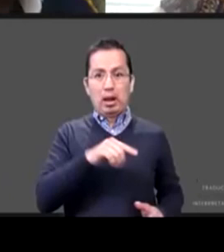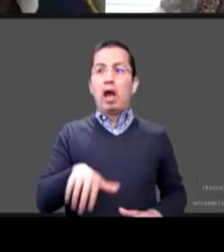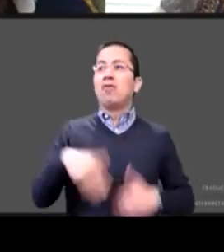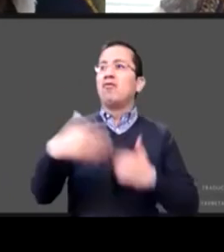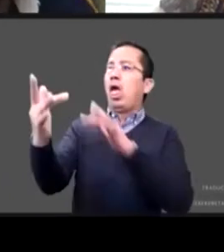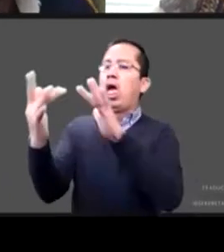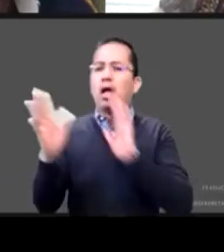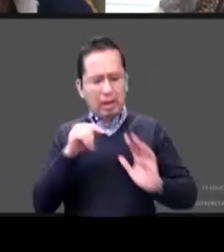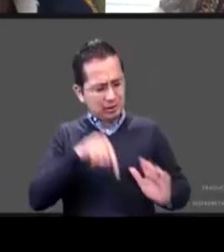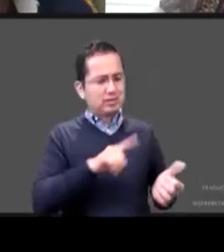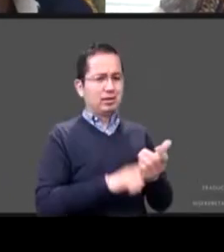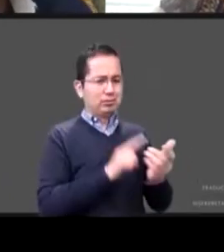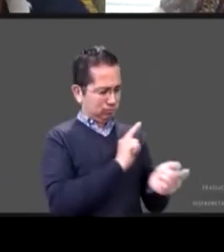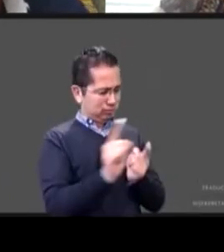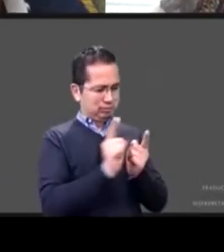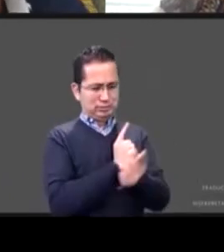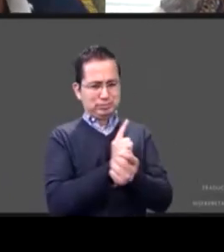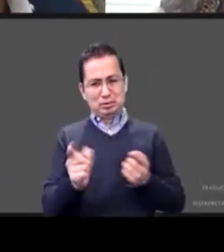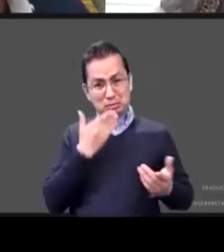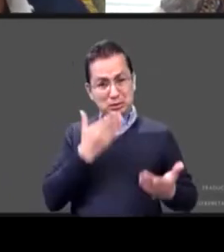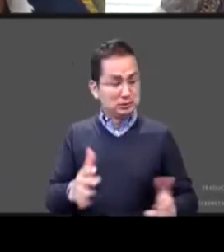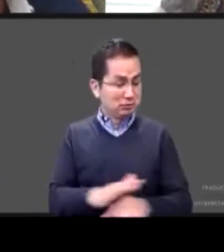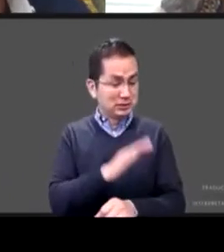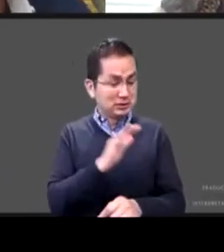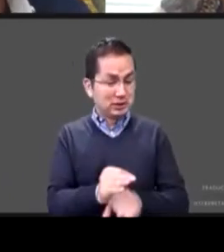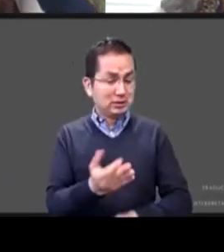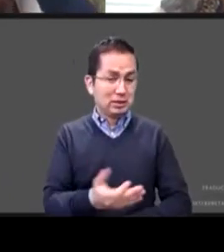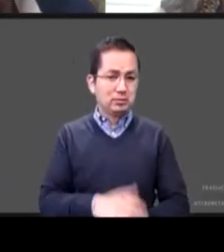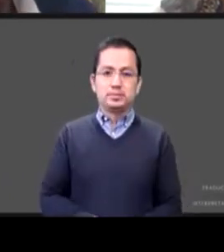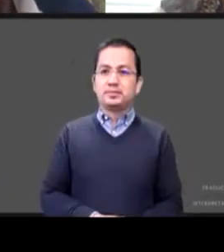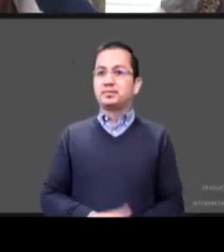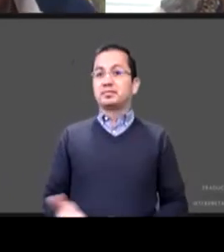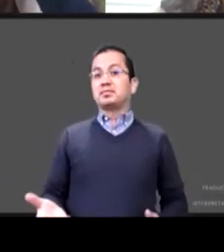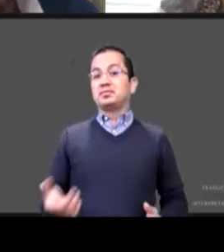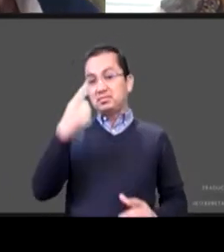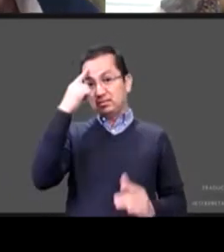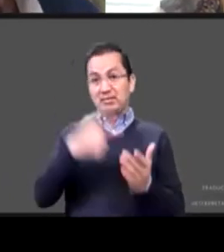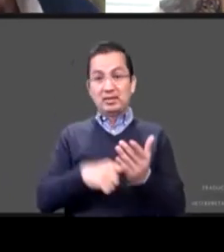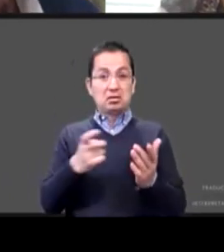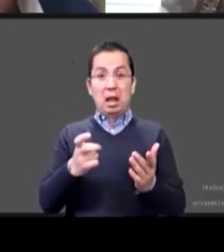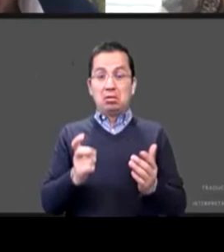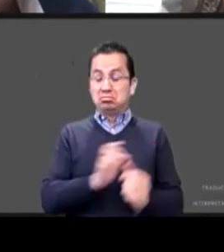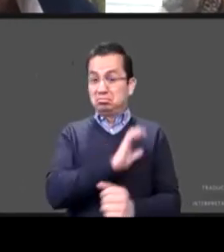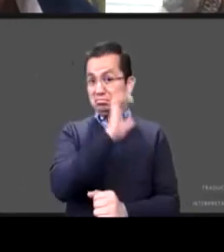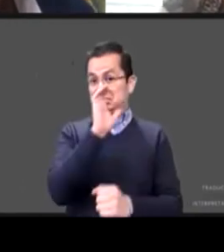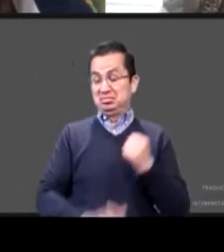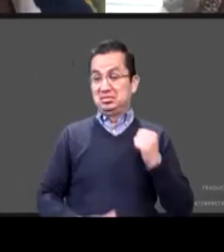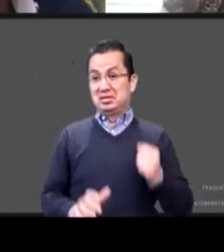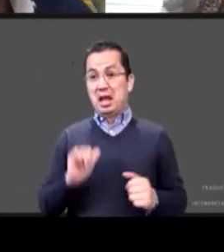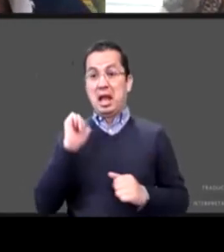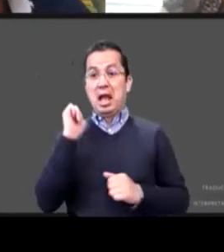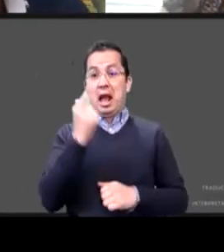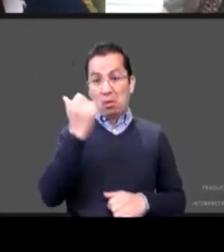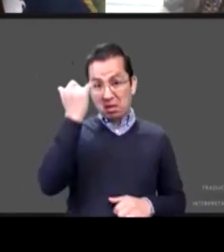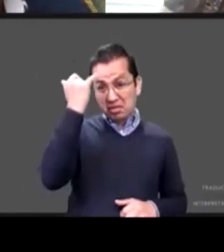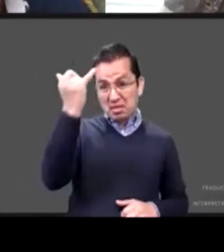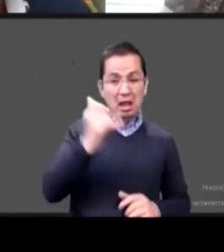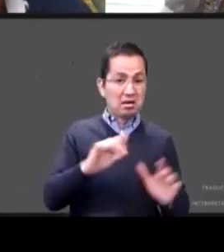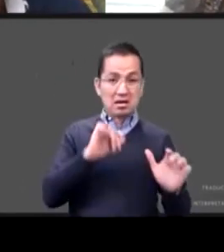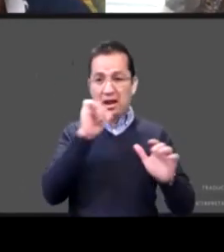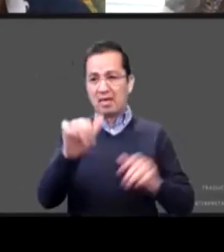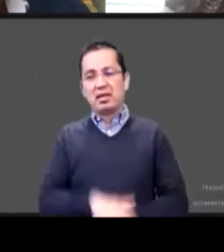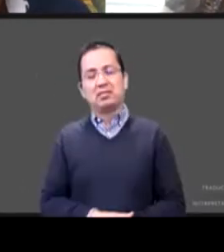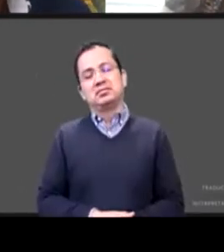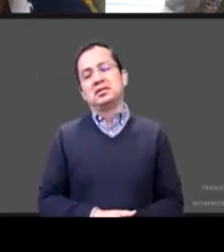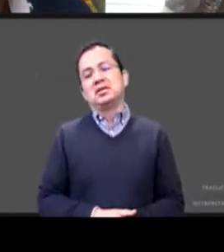Pues creo que estamos llegando al fin, no se queda ninguna idea en el tintero. algunas de ustedes. Muchísimas gracias a todos